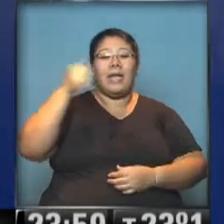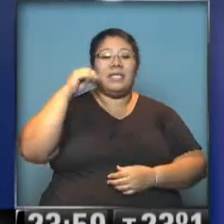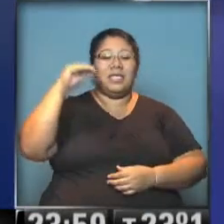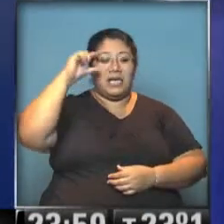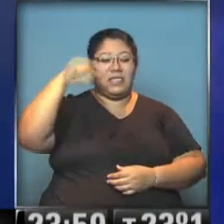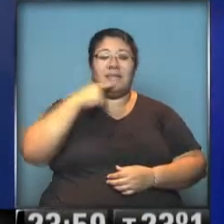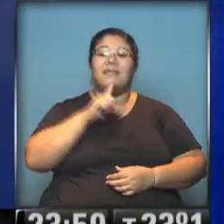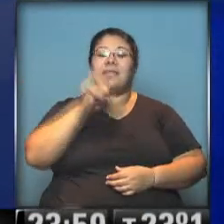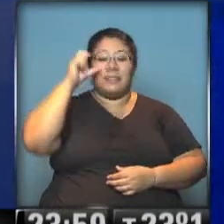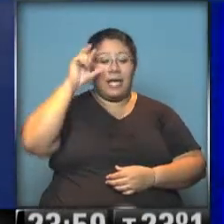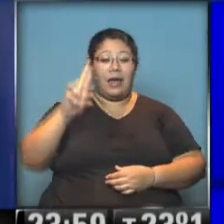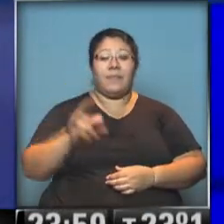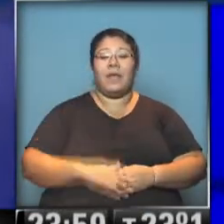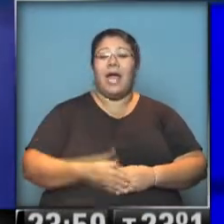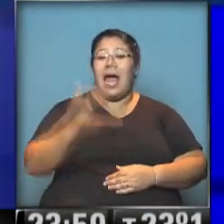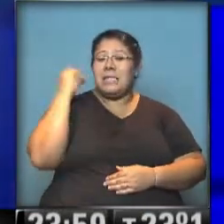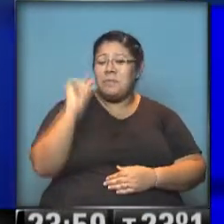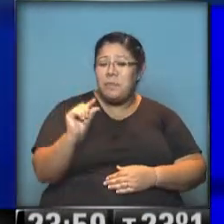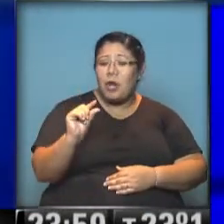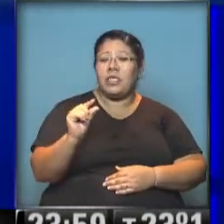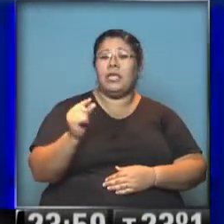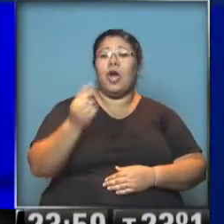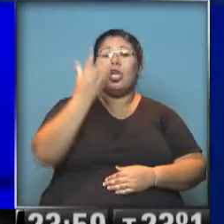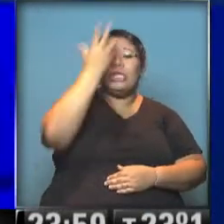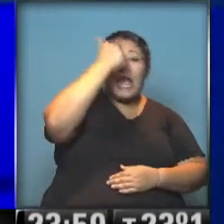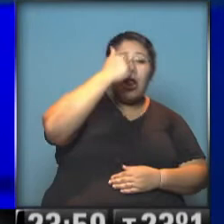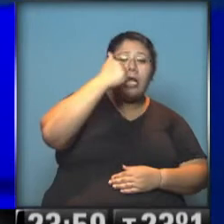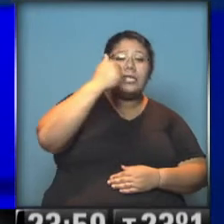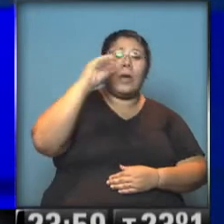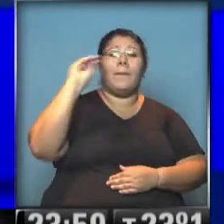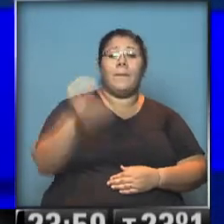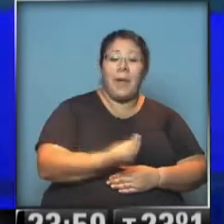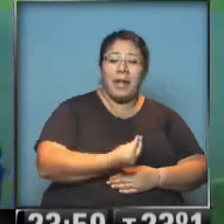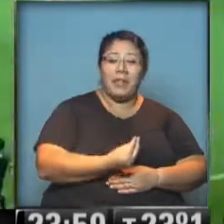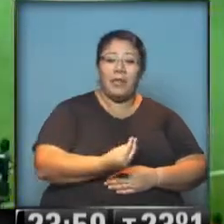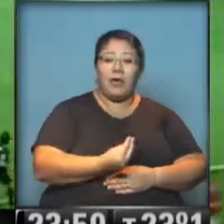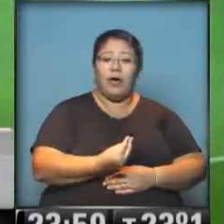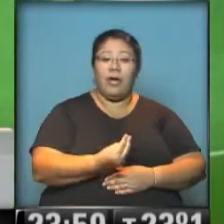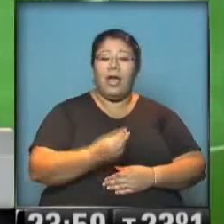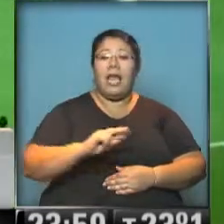terminó cayendo San Lorenzo. Hace minutos nada más perdió frente a Corinthians, la segunda fecha de la Copa Libertadores.